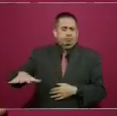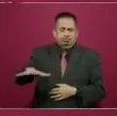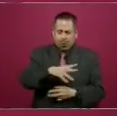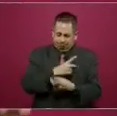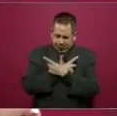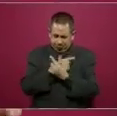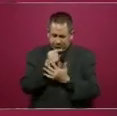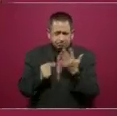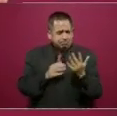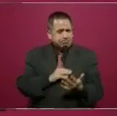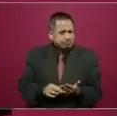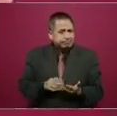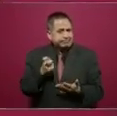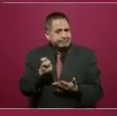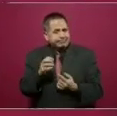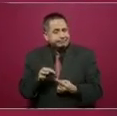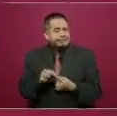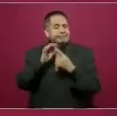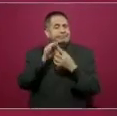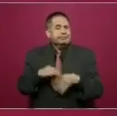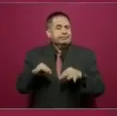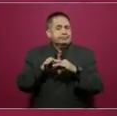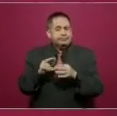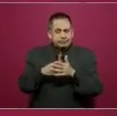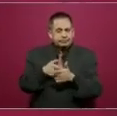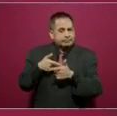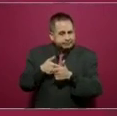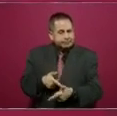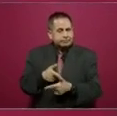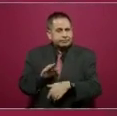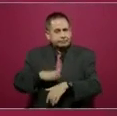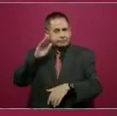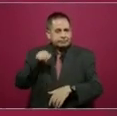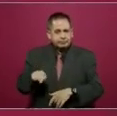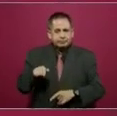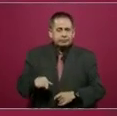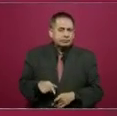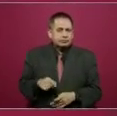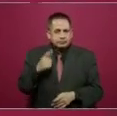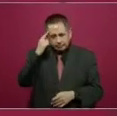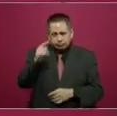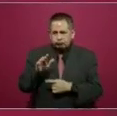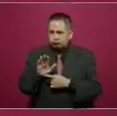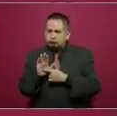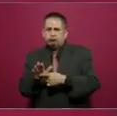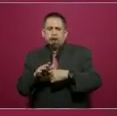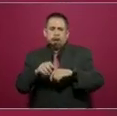que queremos que se exponga,